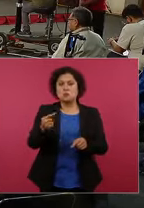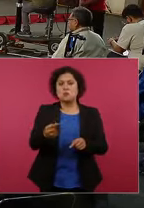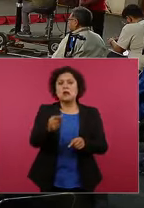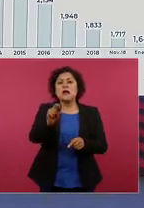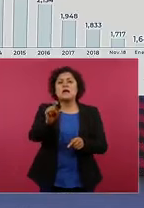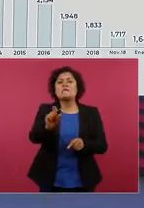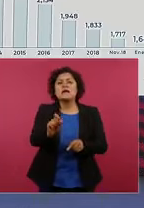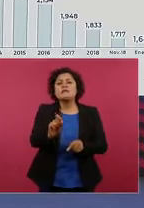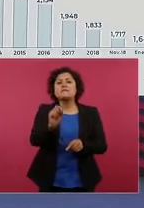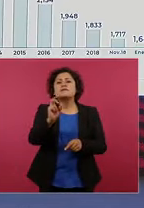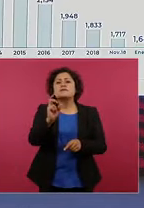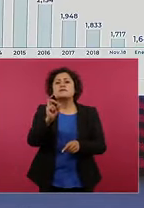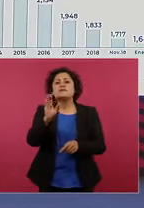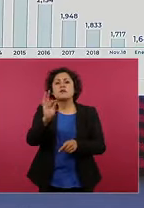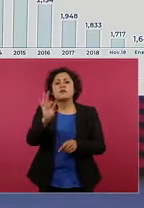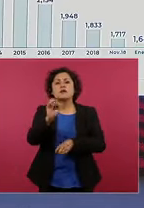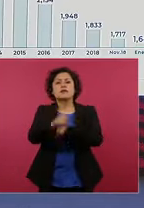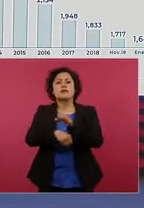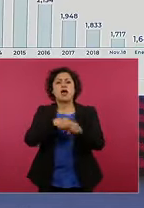y no pierde